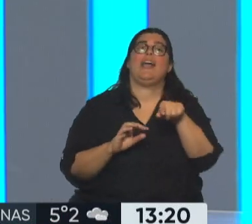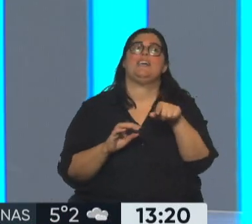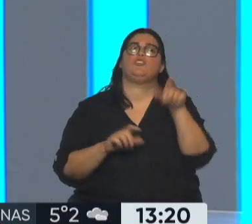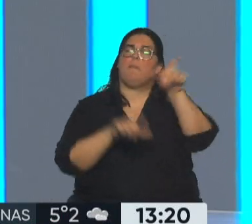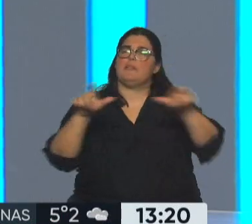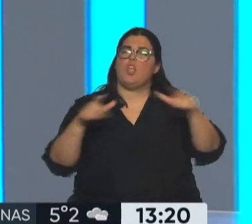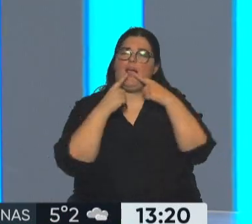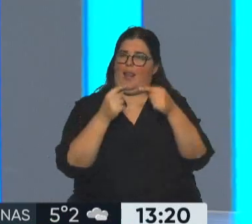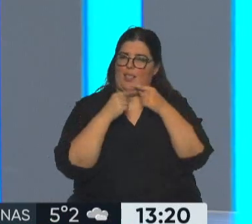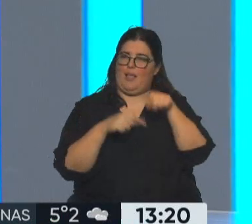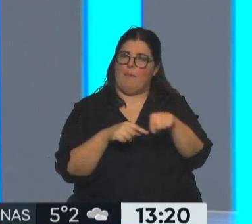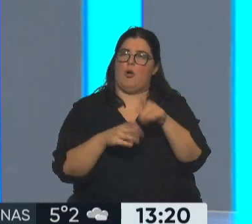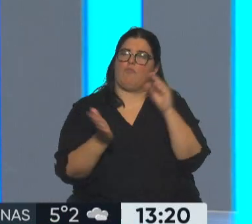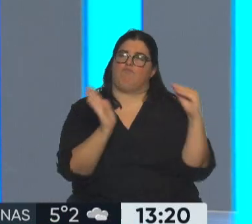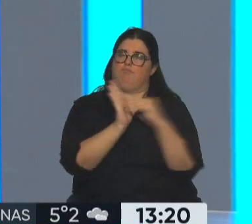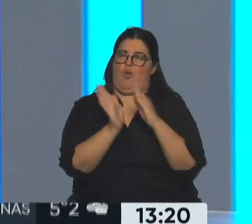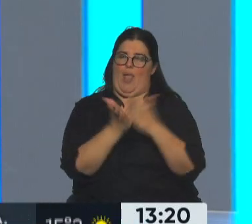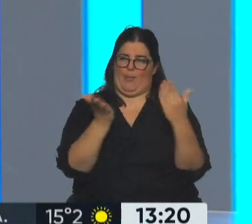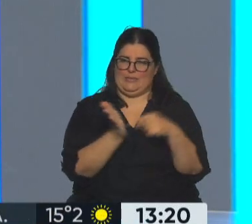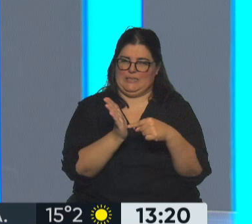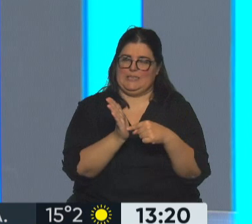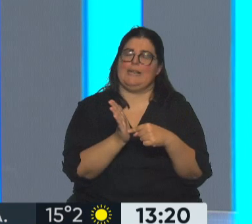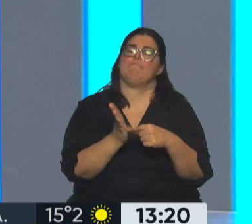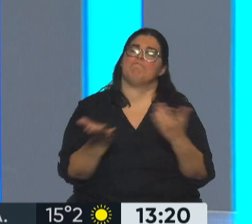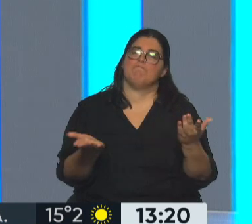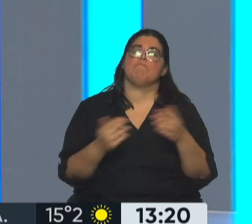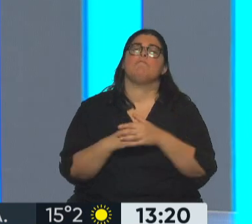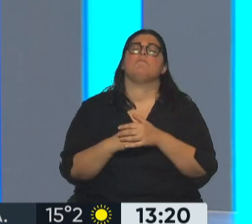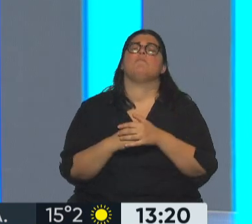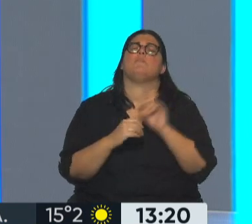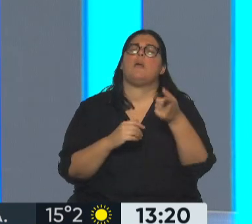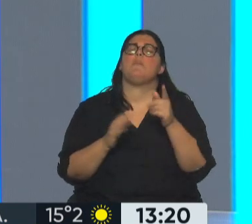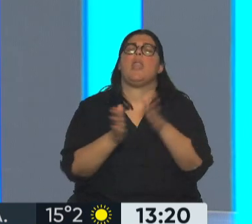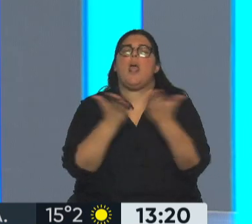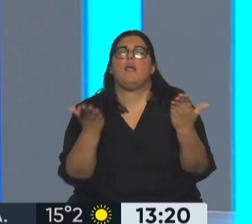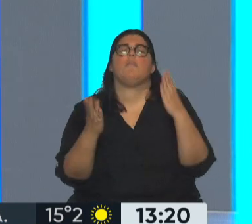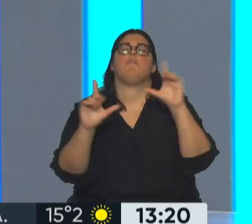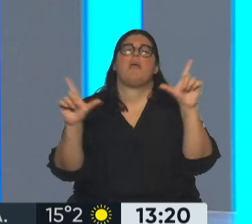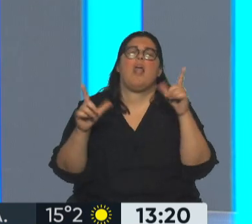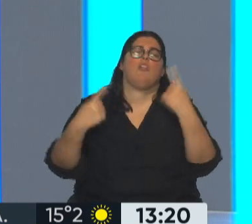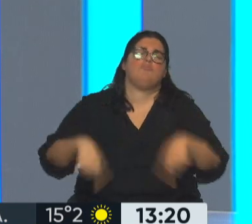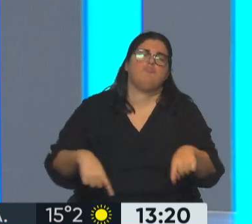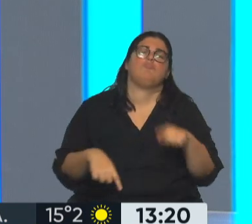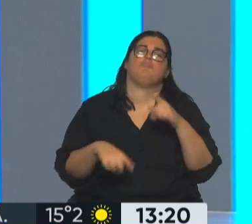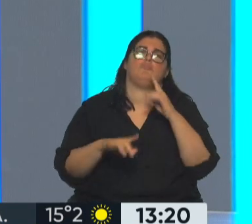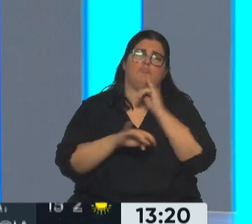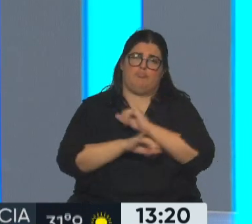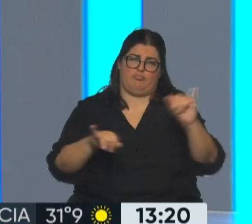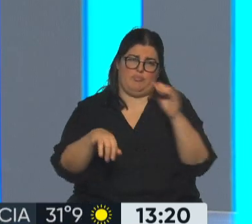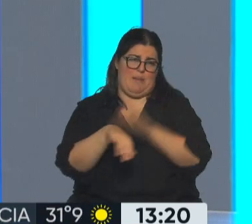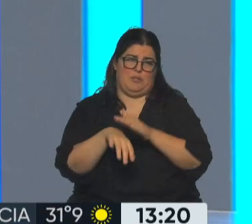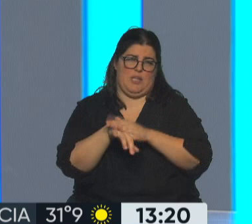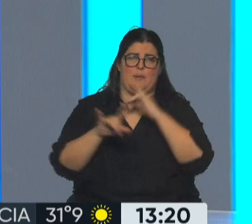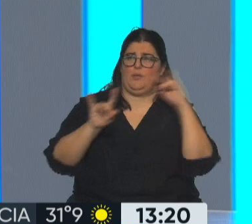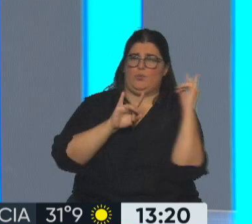y a lo que voy con esto es que los medios también están de alguna manera culpando irresponsablemente y de forma apresurada